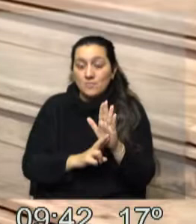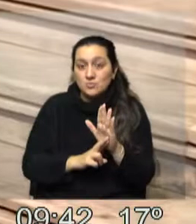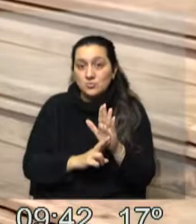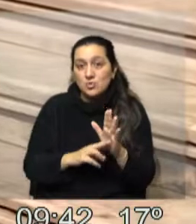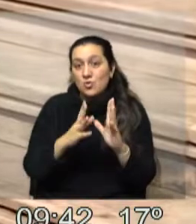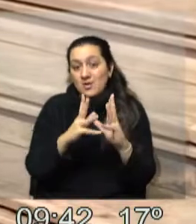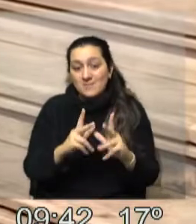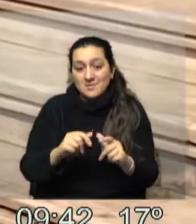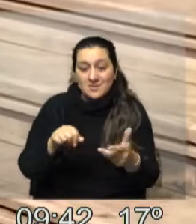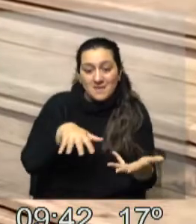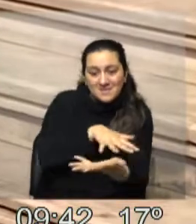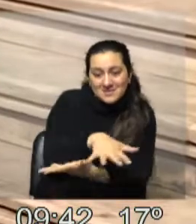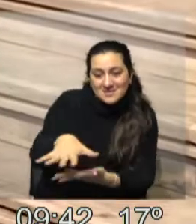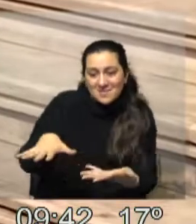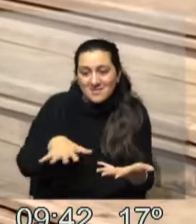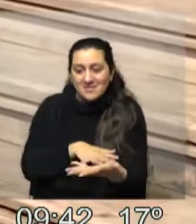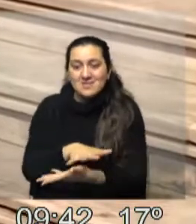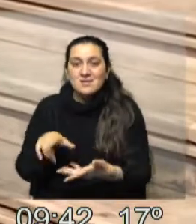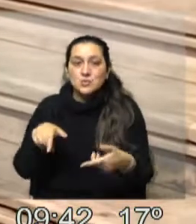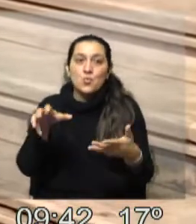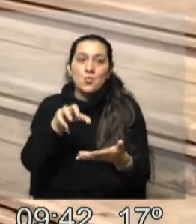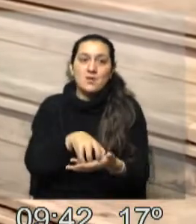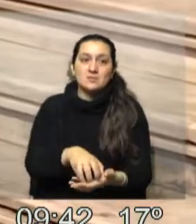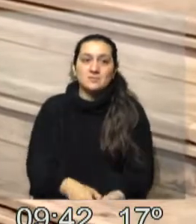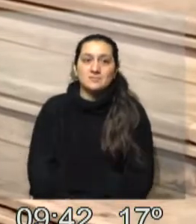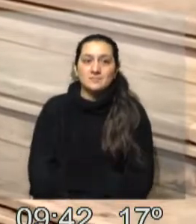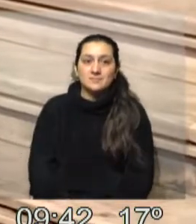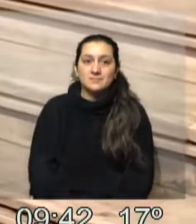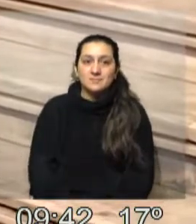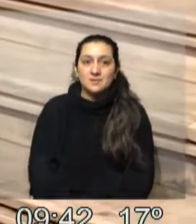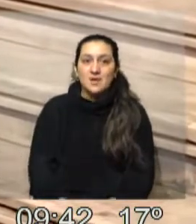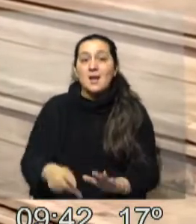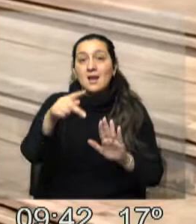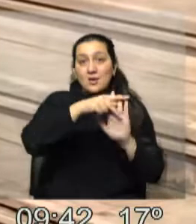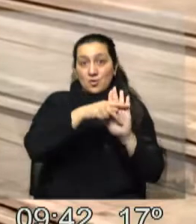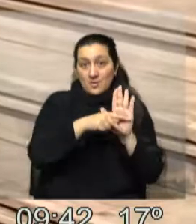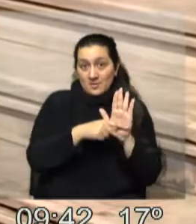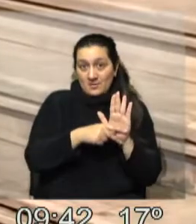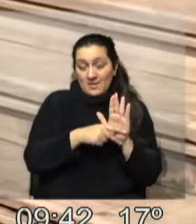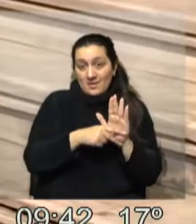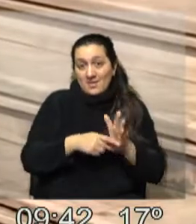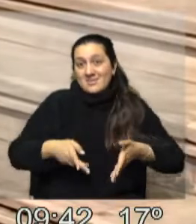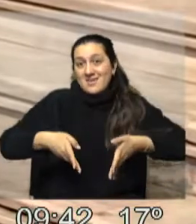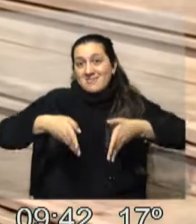y espacialmente estos espacios. La normativa edilicia